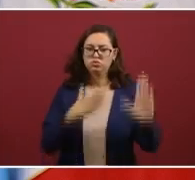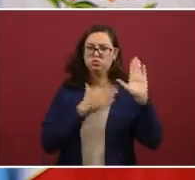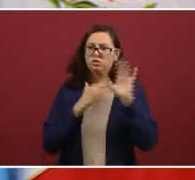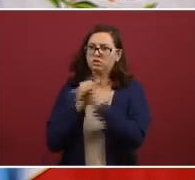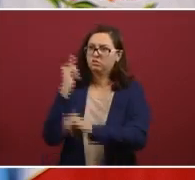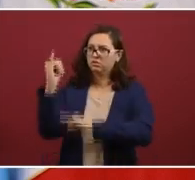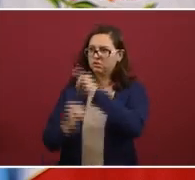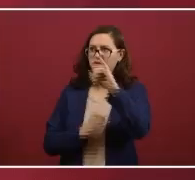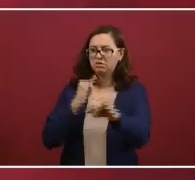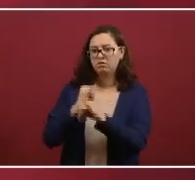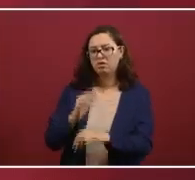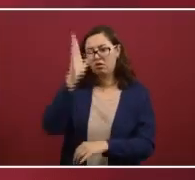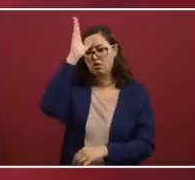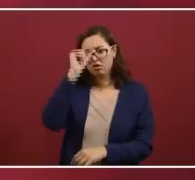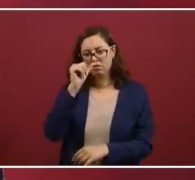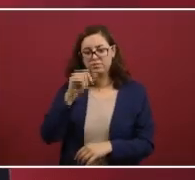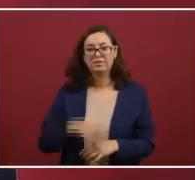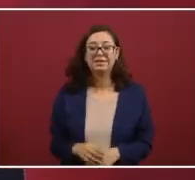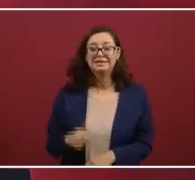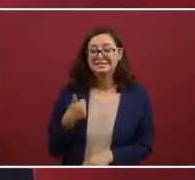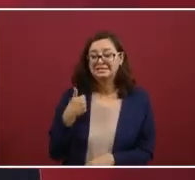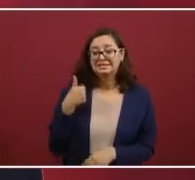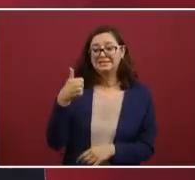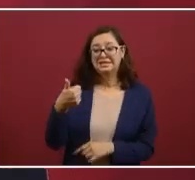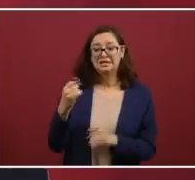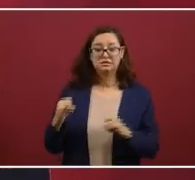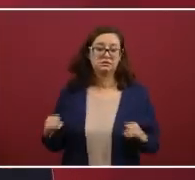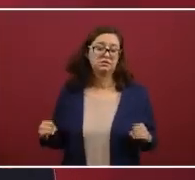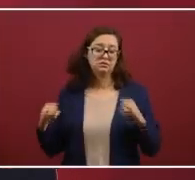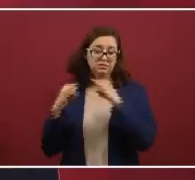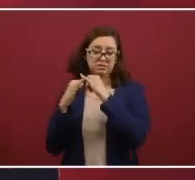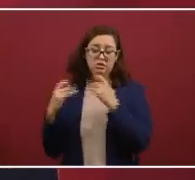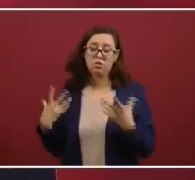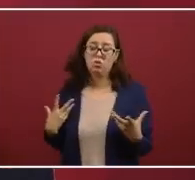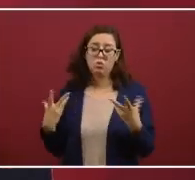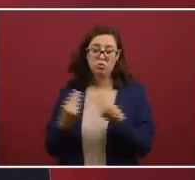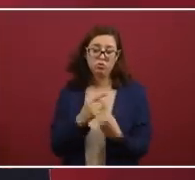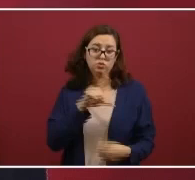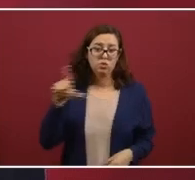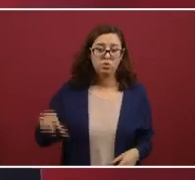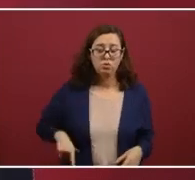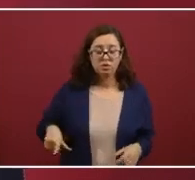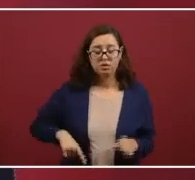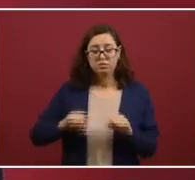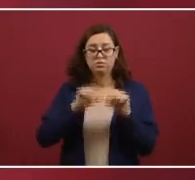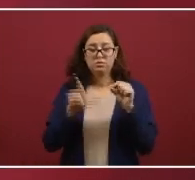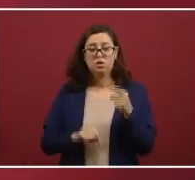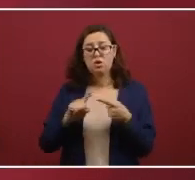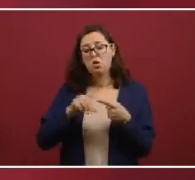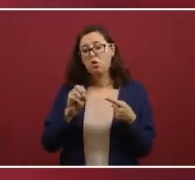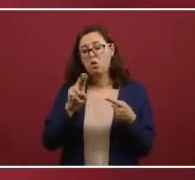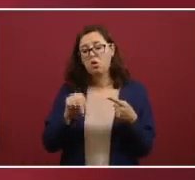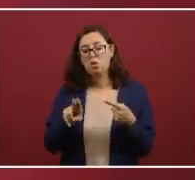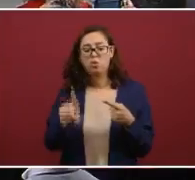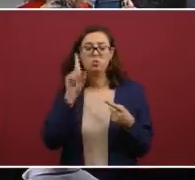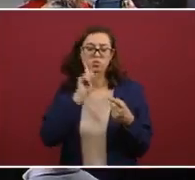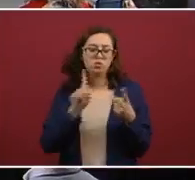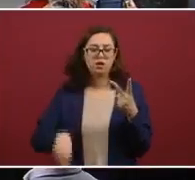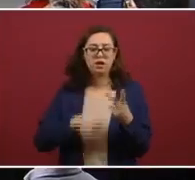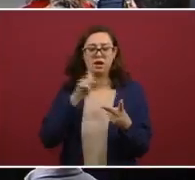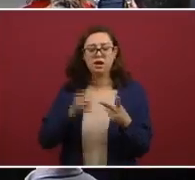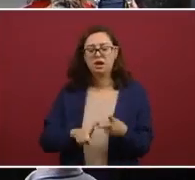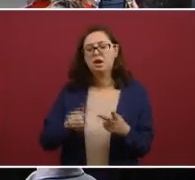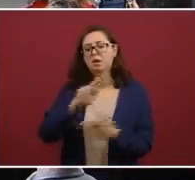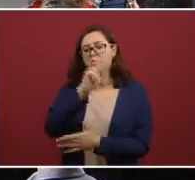internacional. 6 agencias, en colaboración con el Gobierno de México, ONU Mujeres, el Programa de las Naciones Unidas